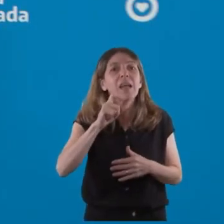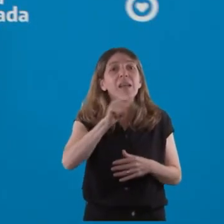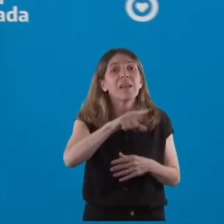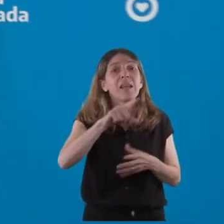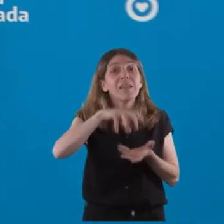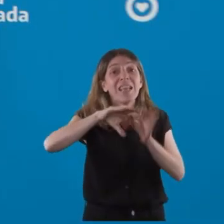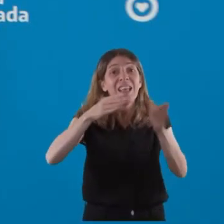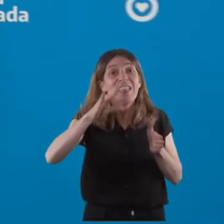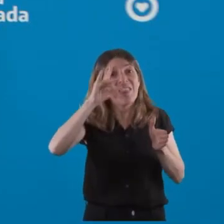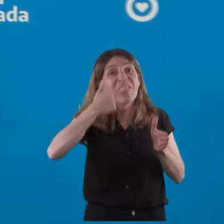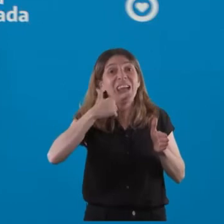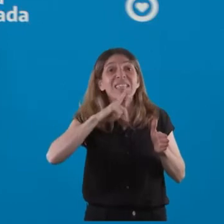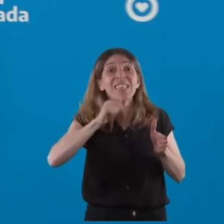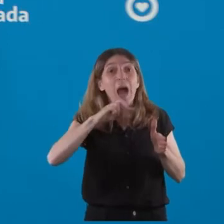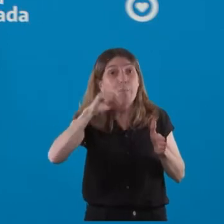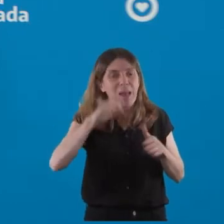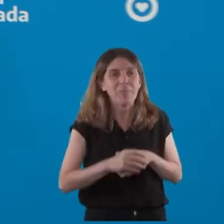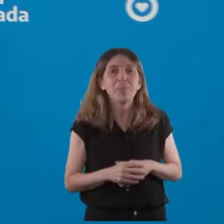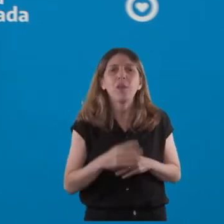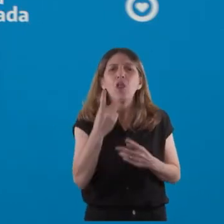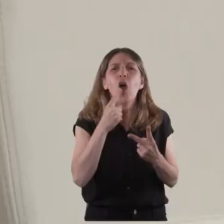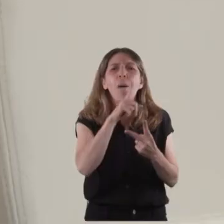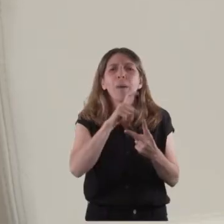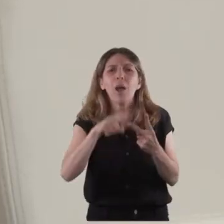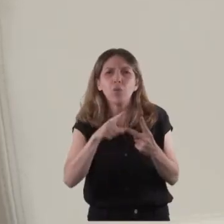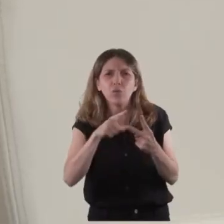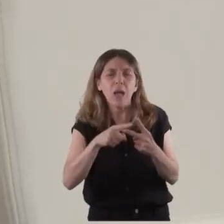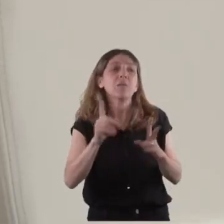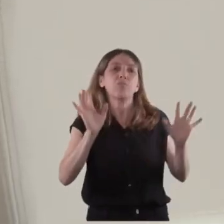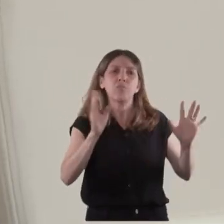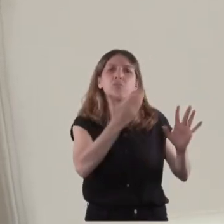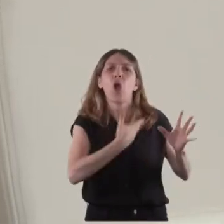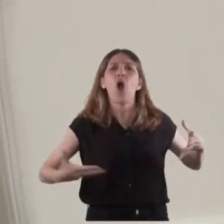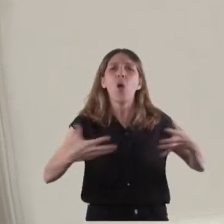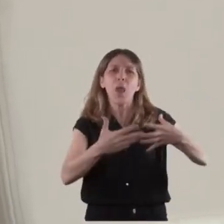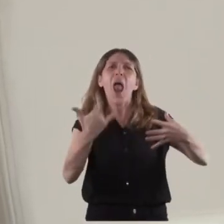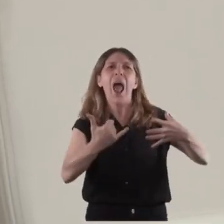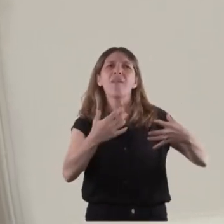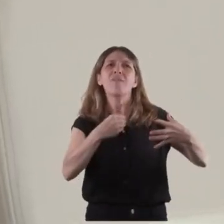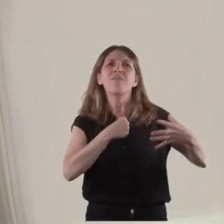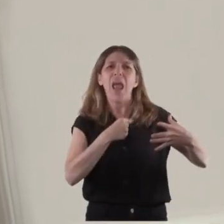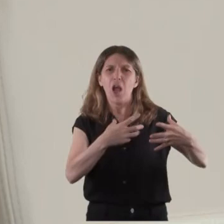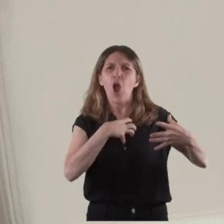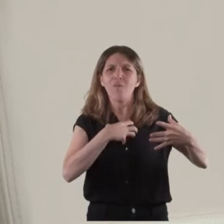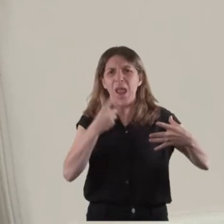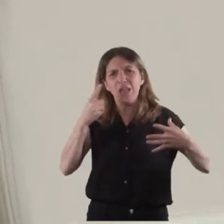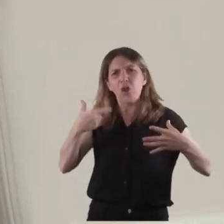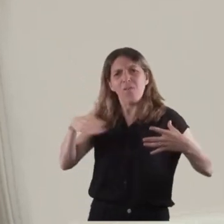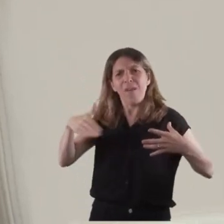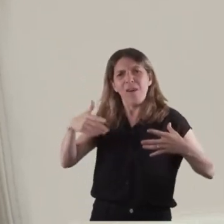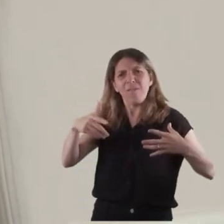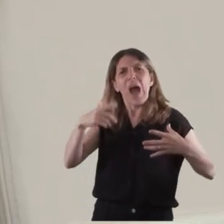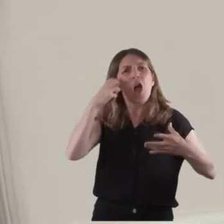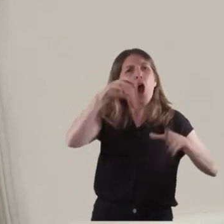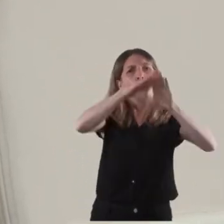p gabriela como estas dos preguntas cuán confiado está el gobierno aunque el acuerdo con el fmi dice aprobar en el